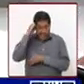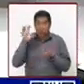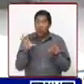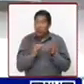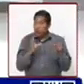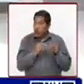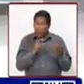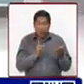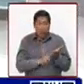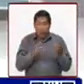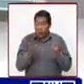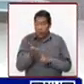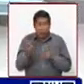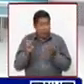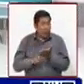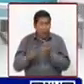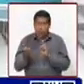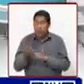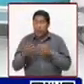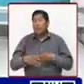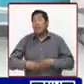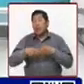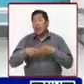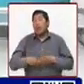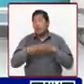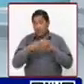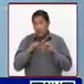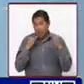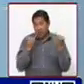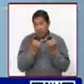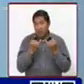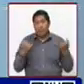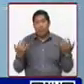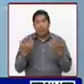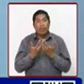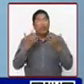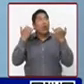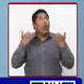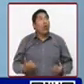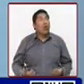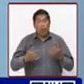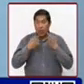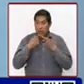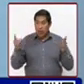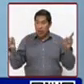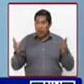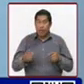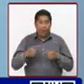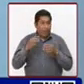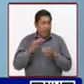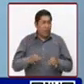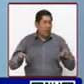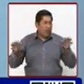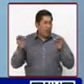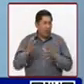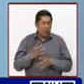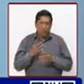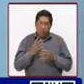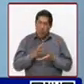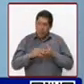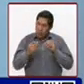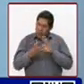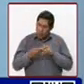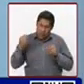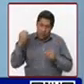instancias y firman acuerdos interinstitucionales. El día de hoy, les decía, fue un día histórico porque se firmó